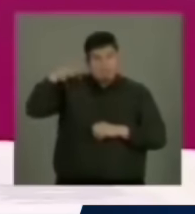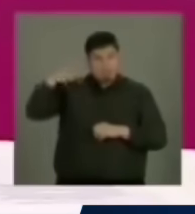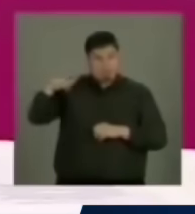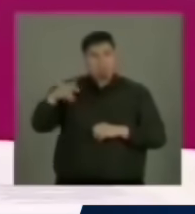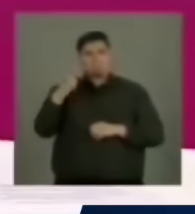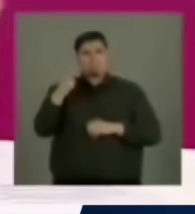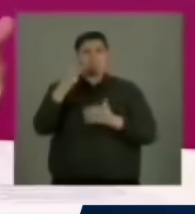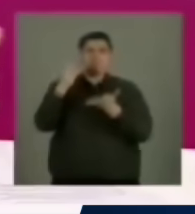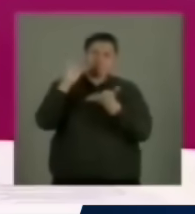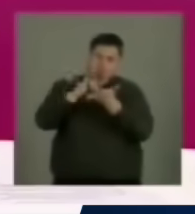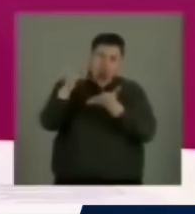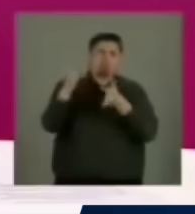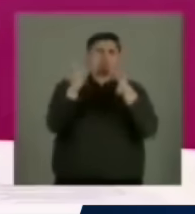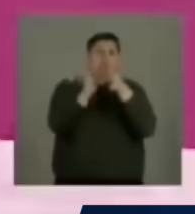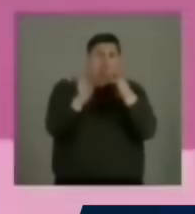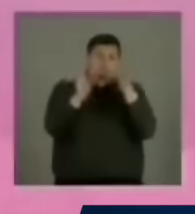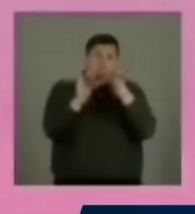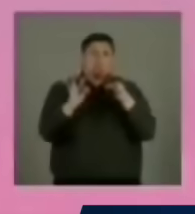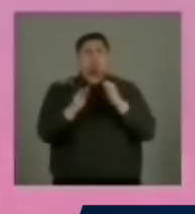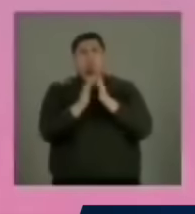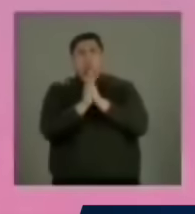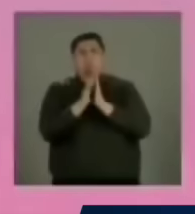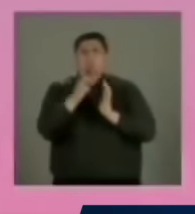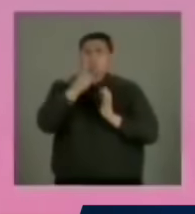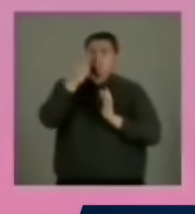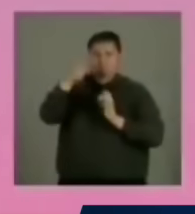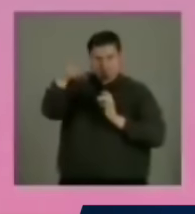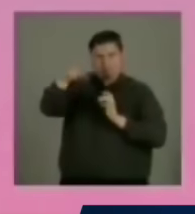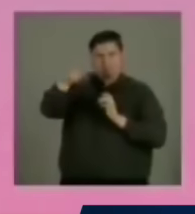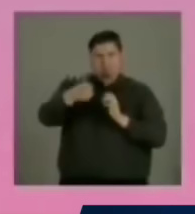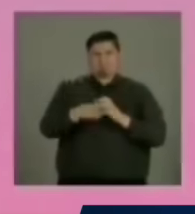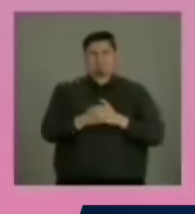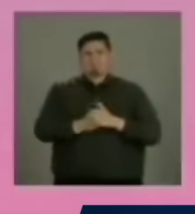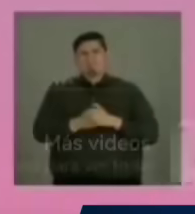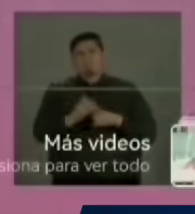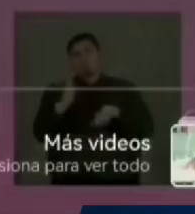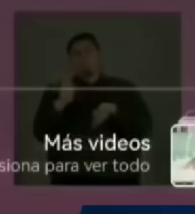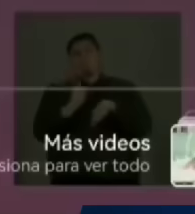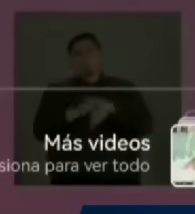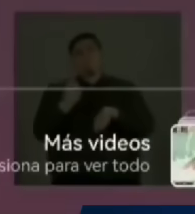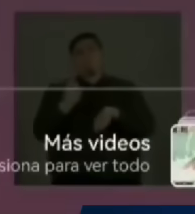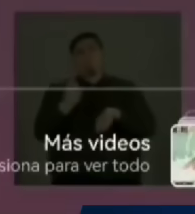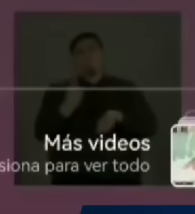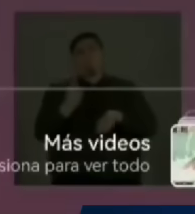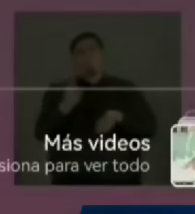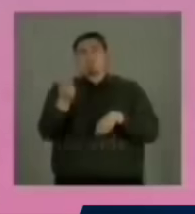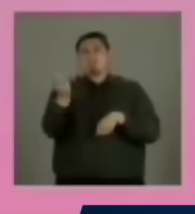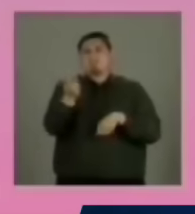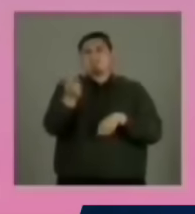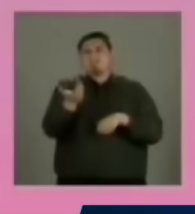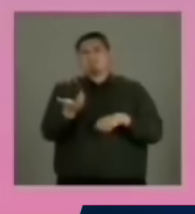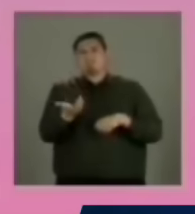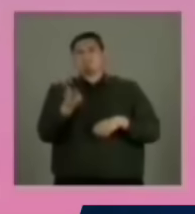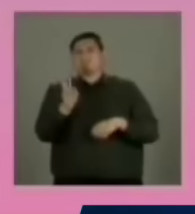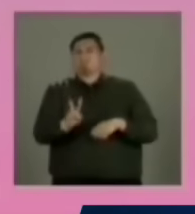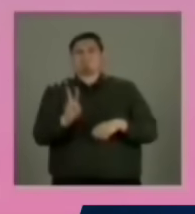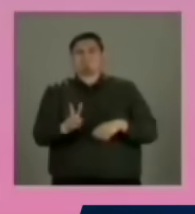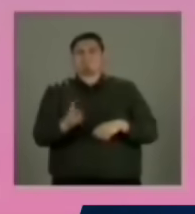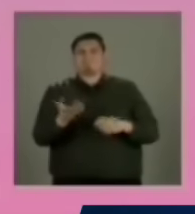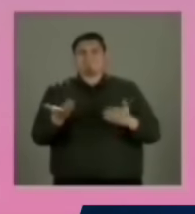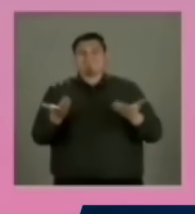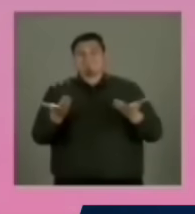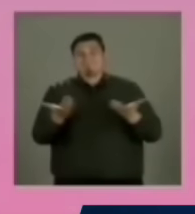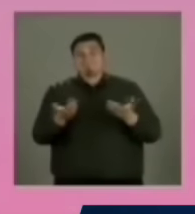este comentario sabía que alito te había pedido ese favor porque las dos son hijas de alito y son hijas del